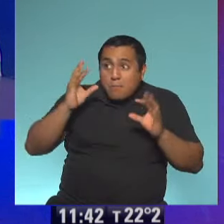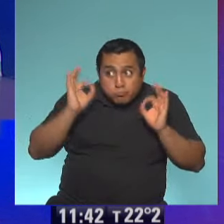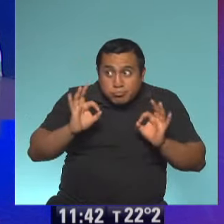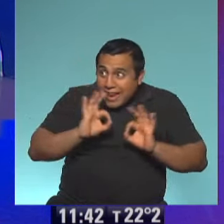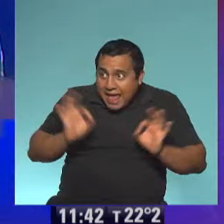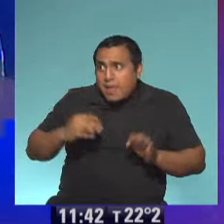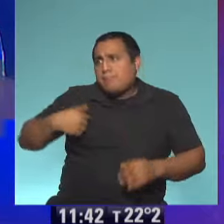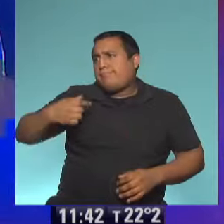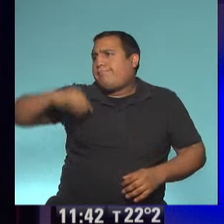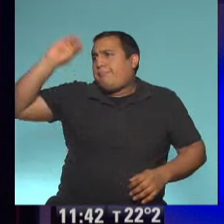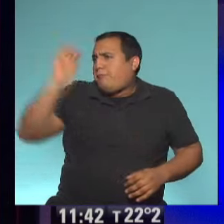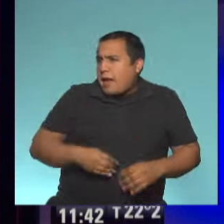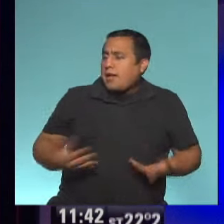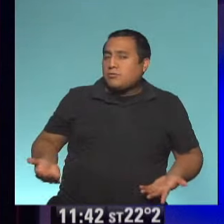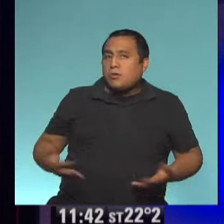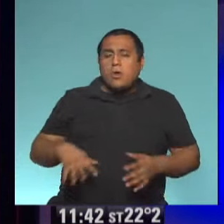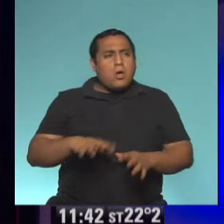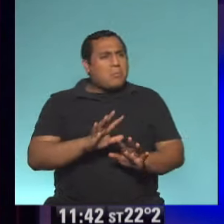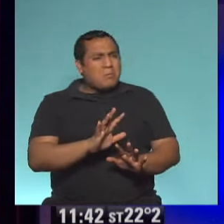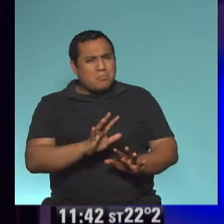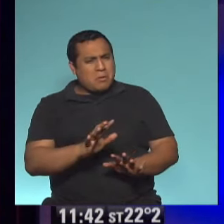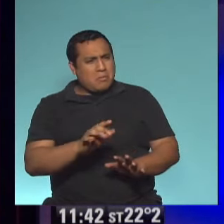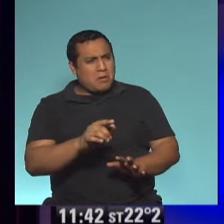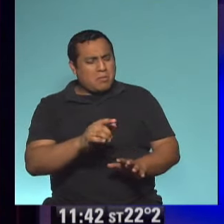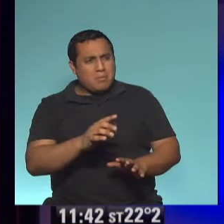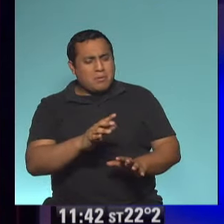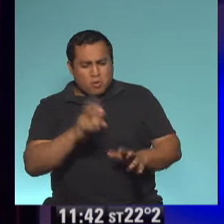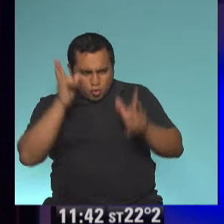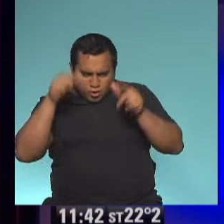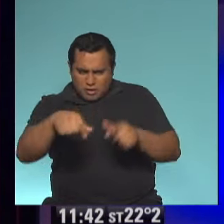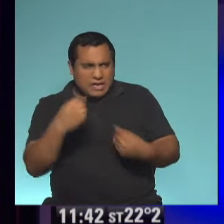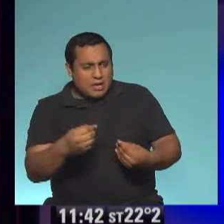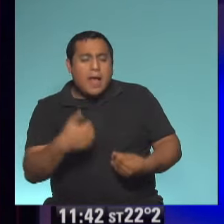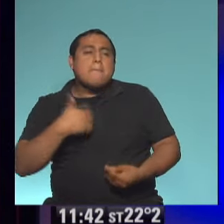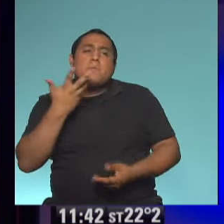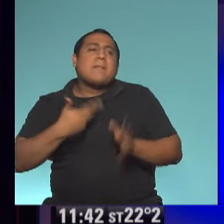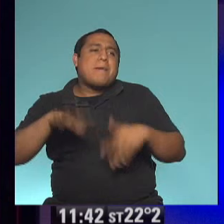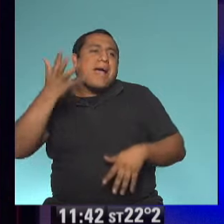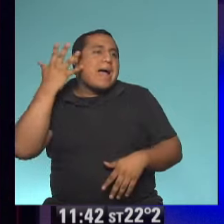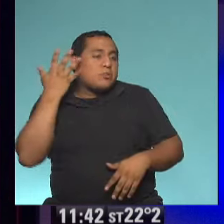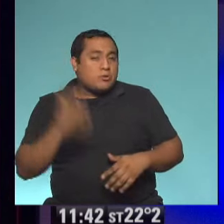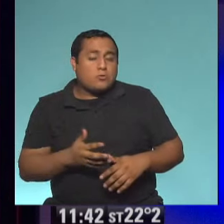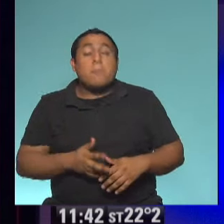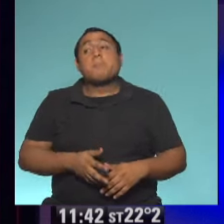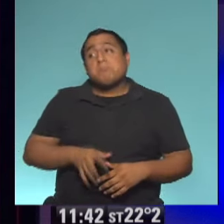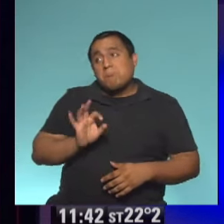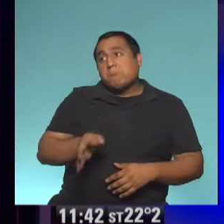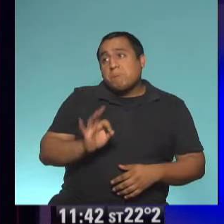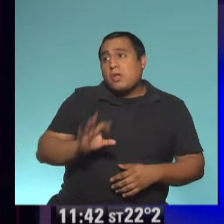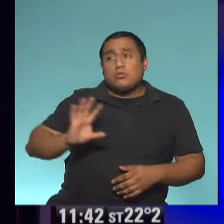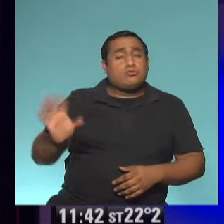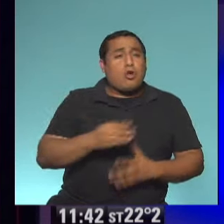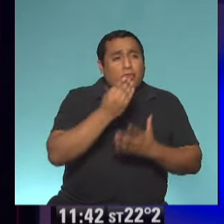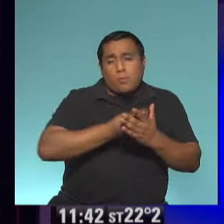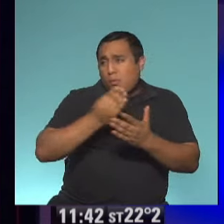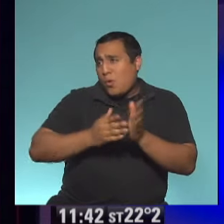¿entiendes? Sí, pero ¿qué hace este conejo aquí? A mí me gustan mucho más los gatos. Sabes, ahora todos los ilustradores de